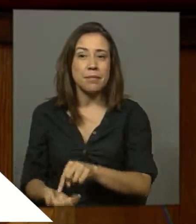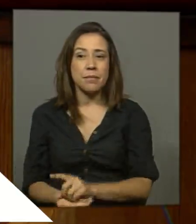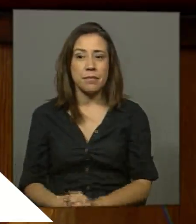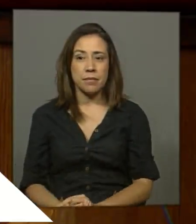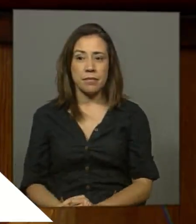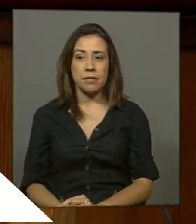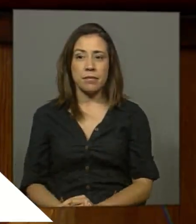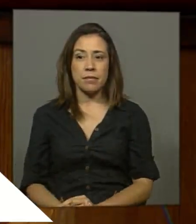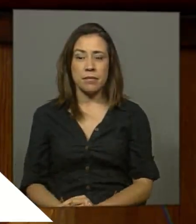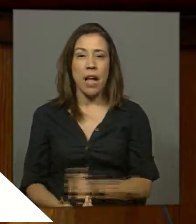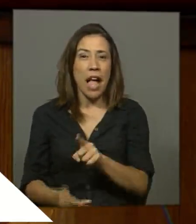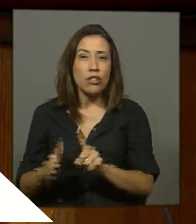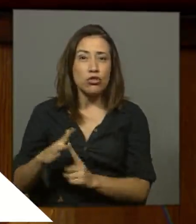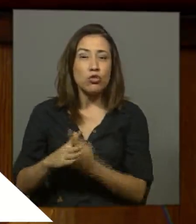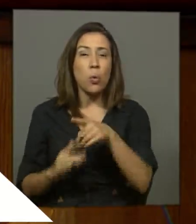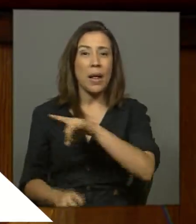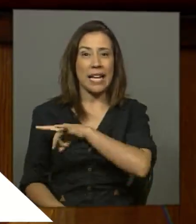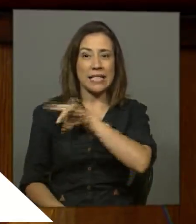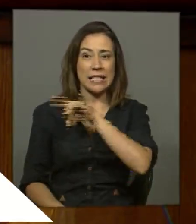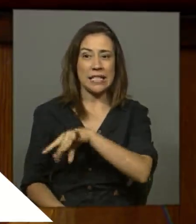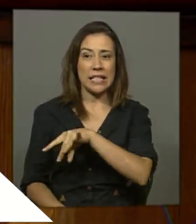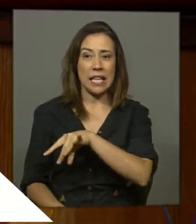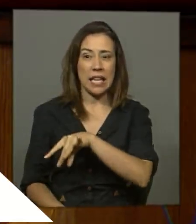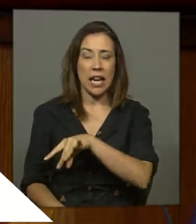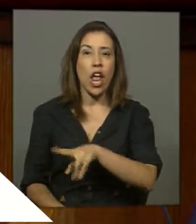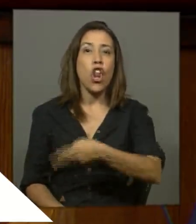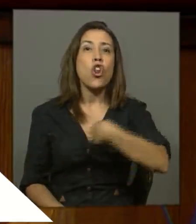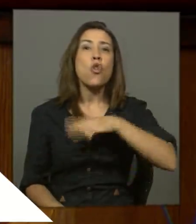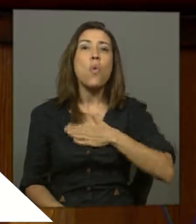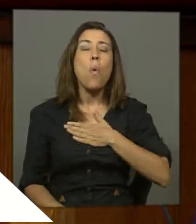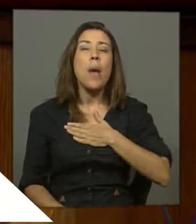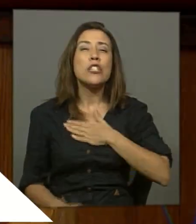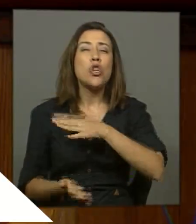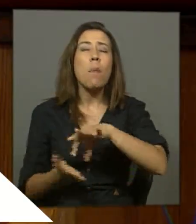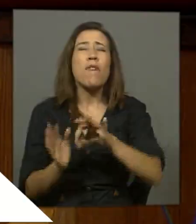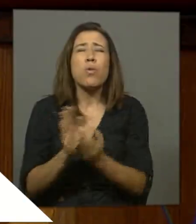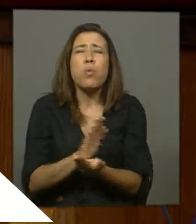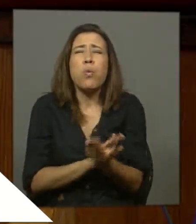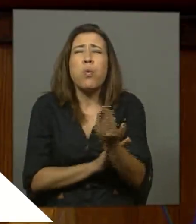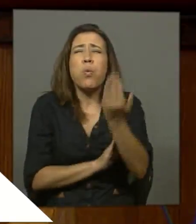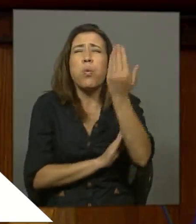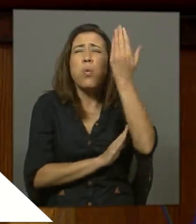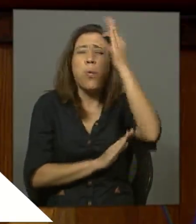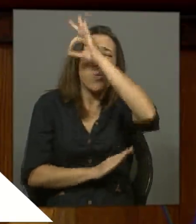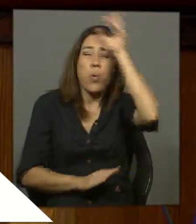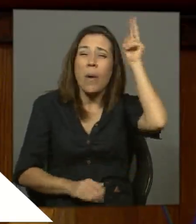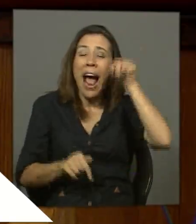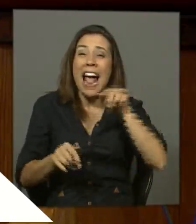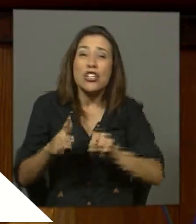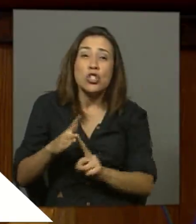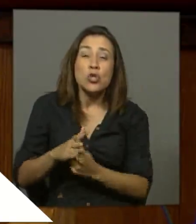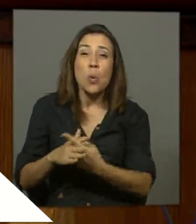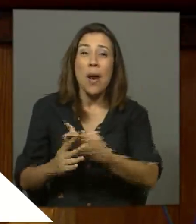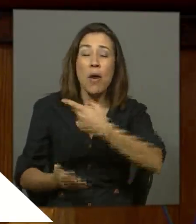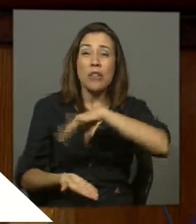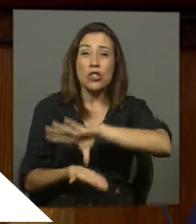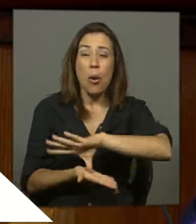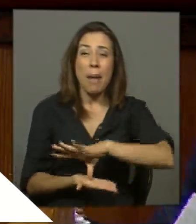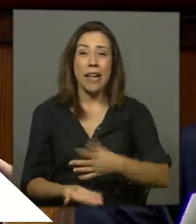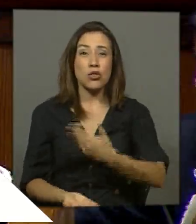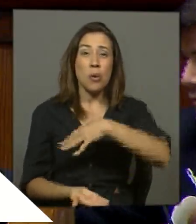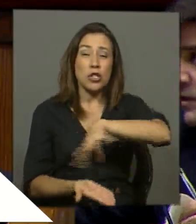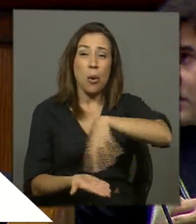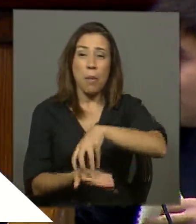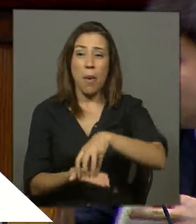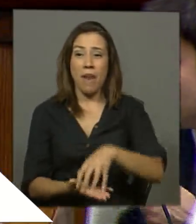ese ahí está el nacimiento de chile Ahí está nuestro pueblo origen ahí está el origen de este país y de nuestro